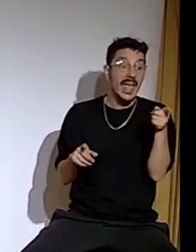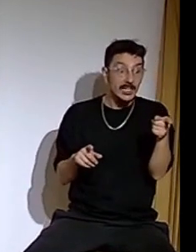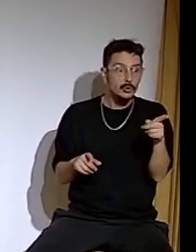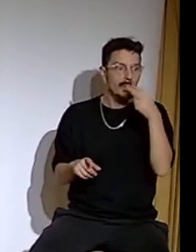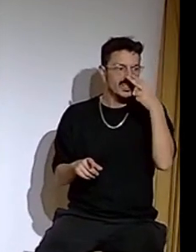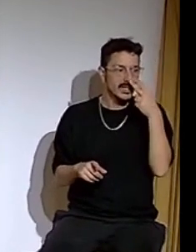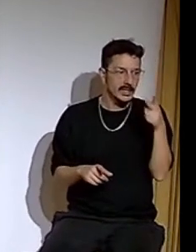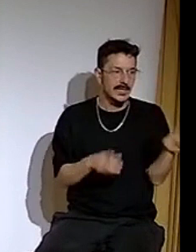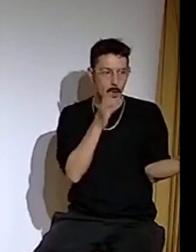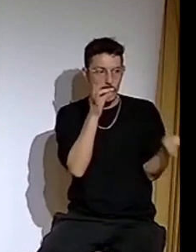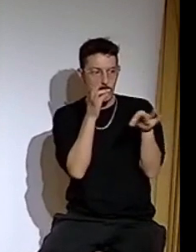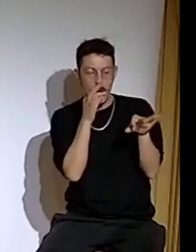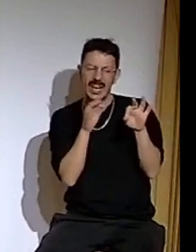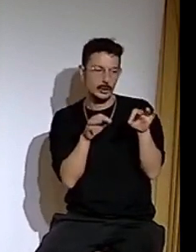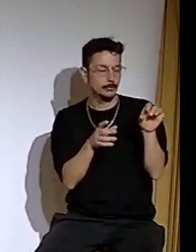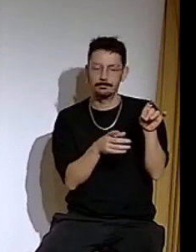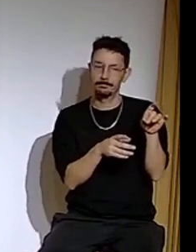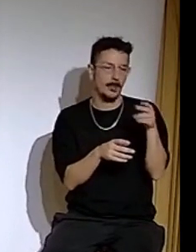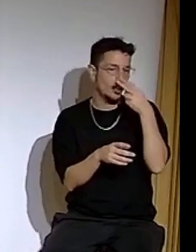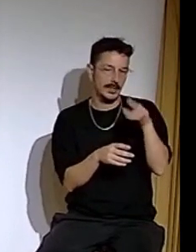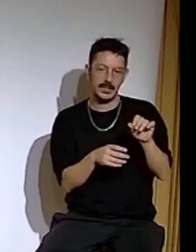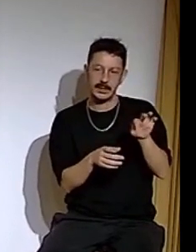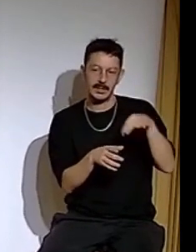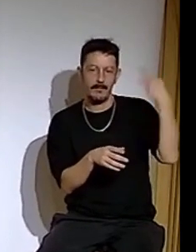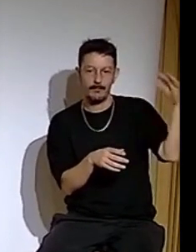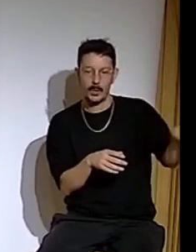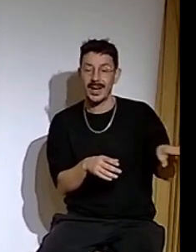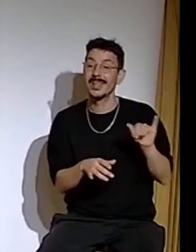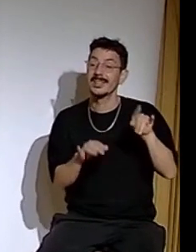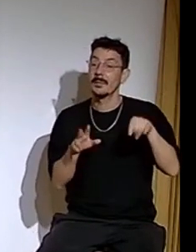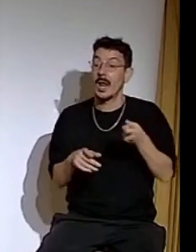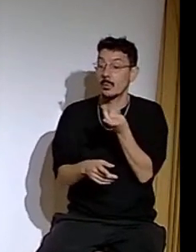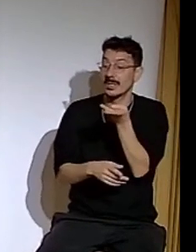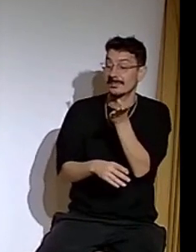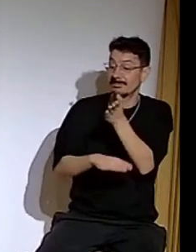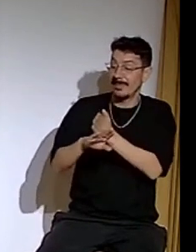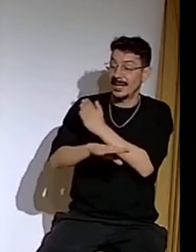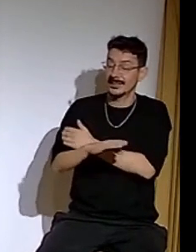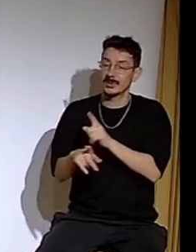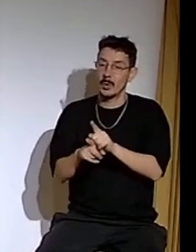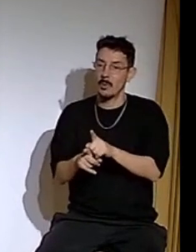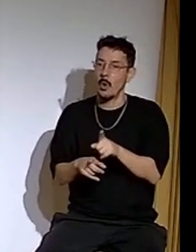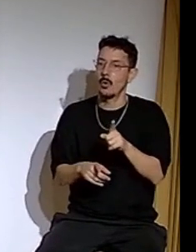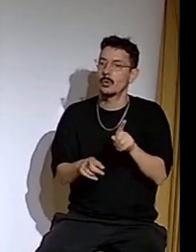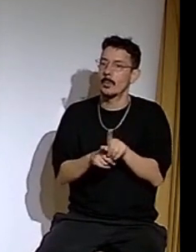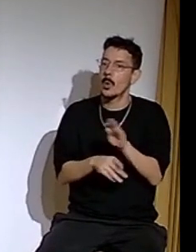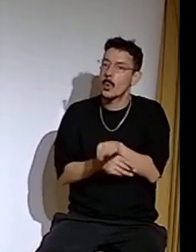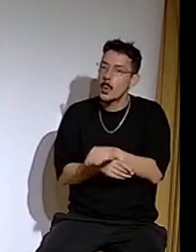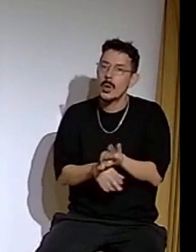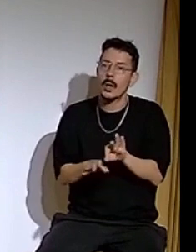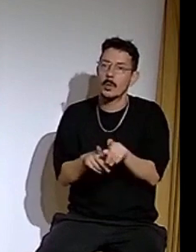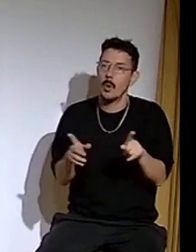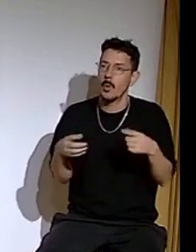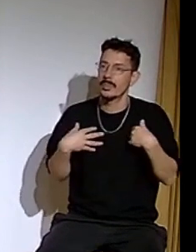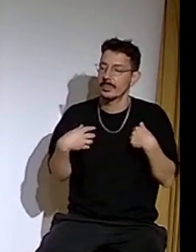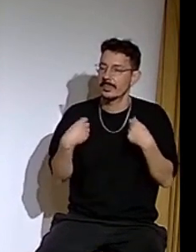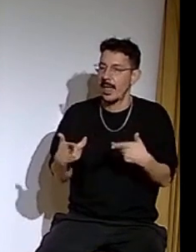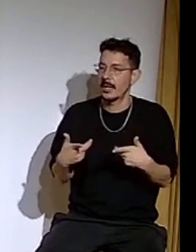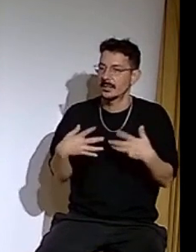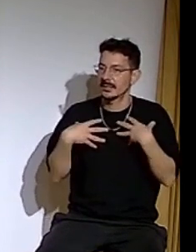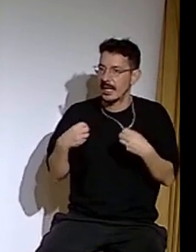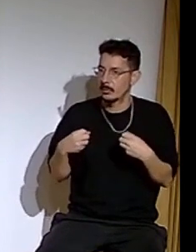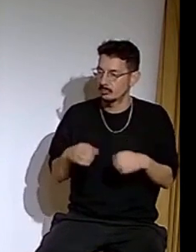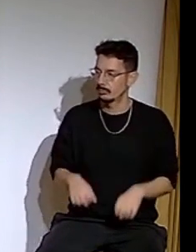mucho daño por el camino y como sanamos esas partes también No ahora y nuestra edad adulta y